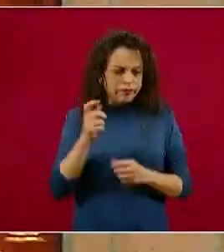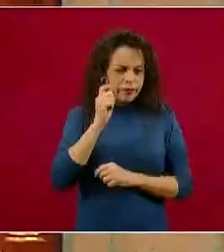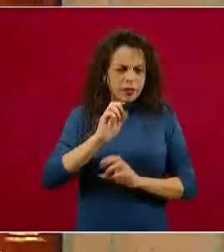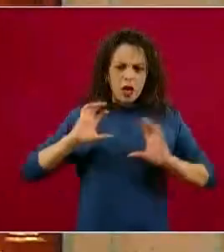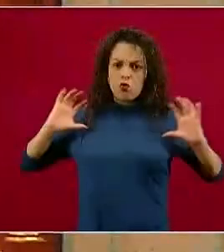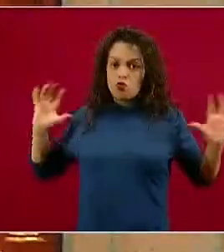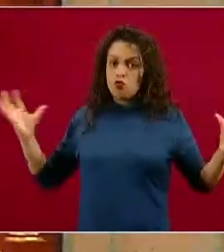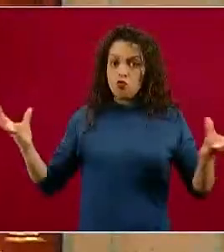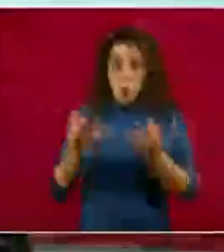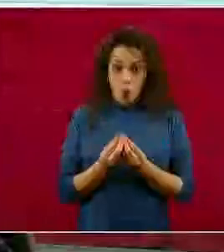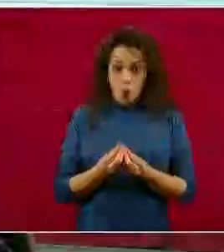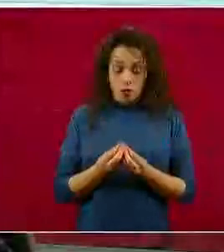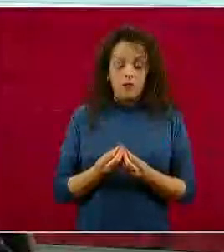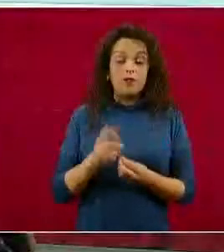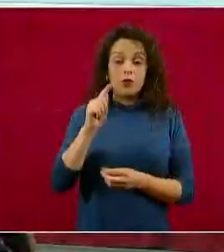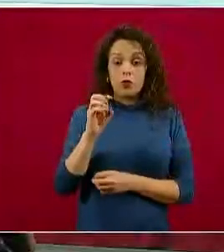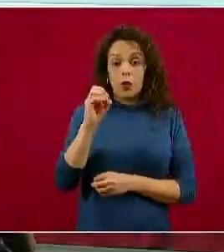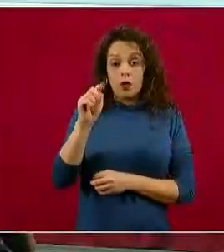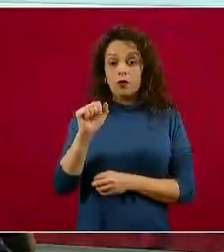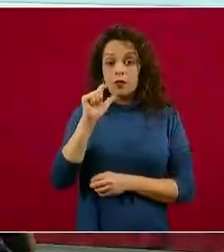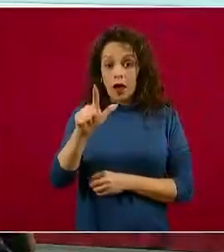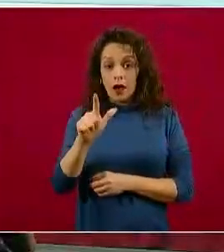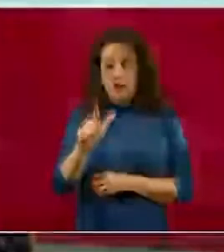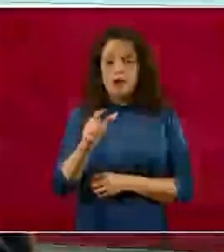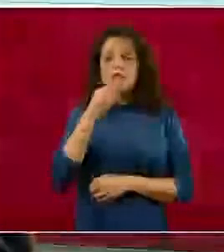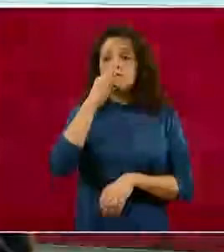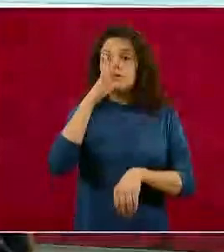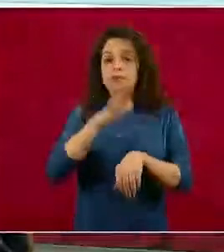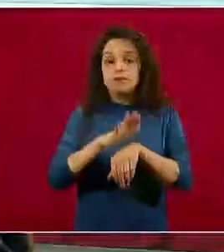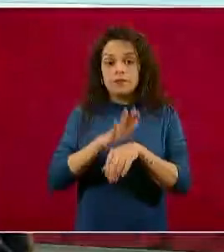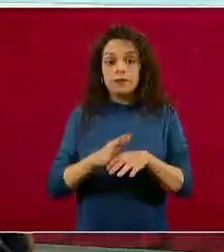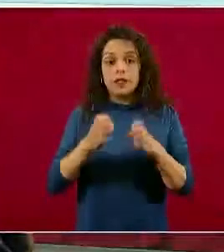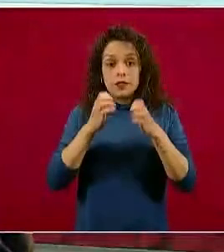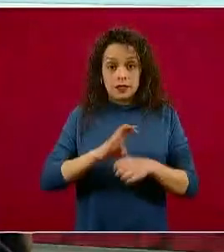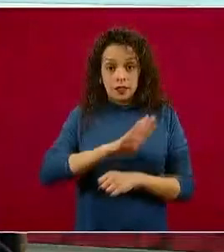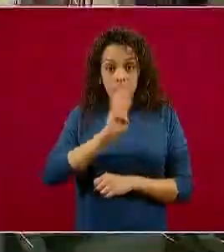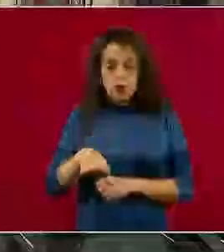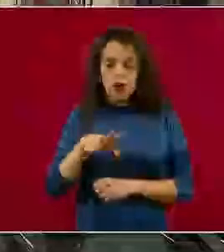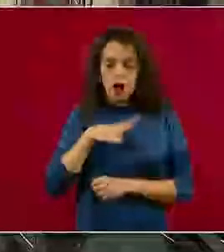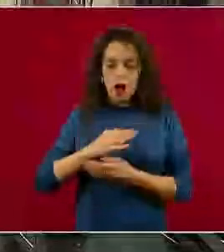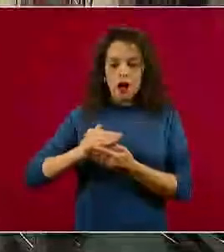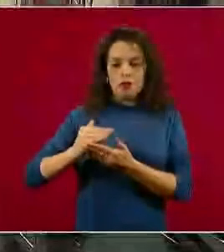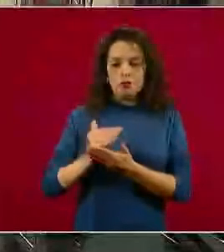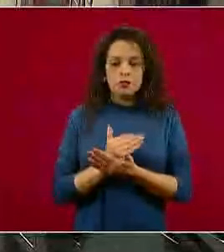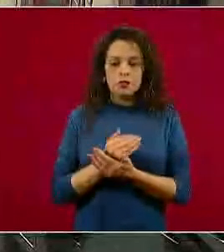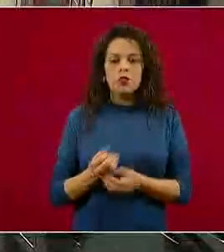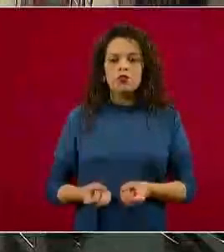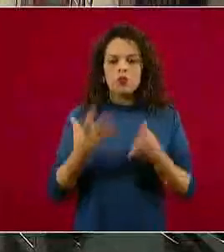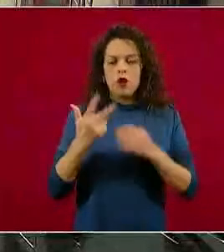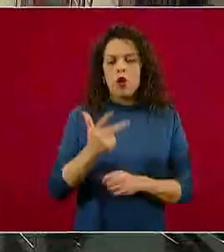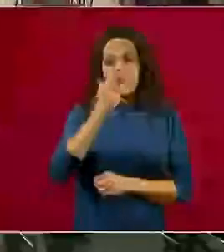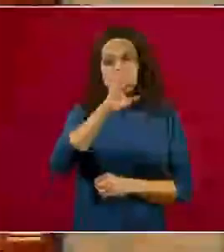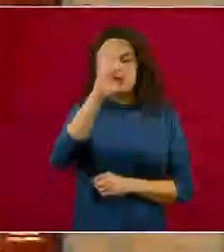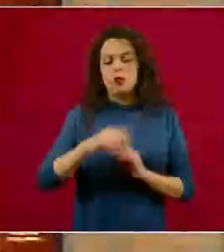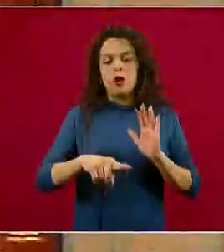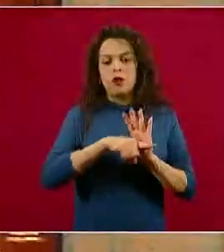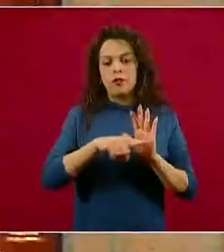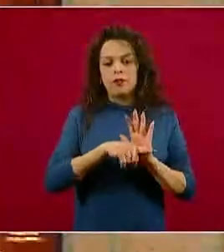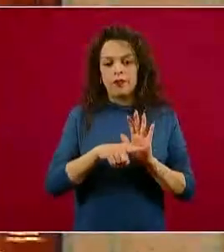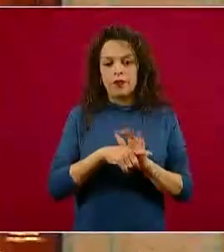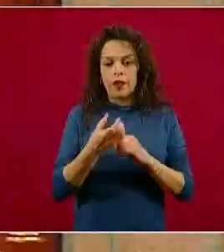confirmadas, el total de las defunciones que han sido notificadas, tendríamos una reducción de menos 8% entre la